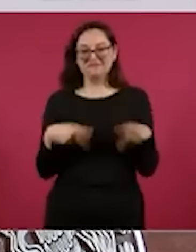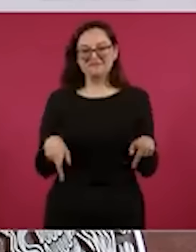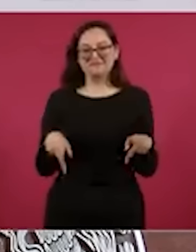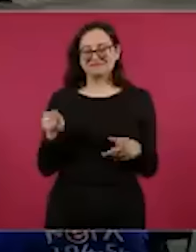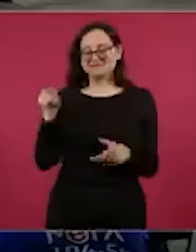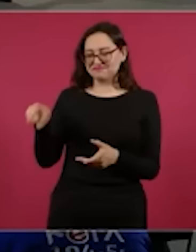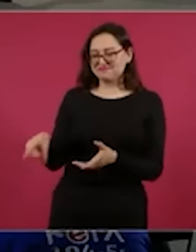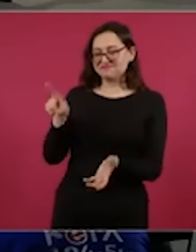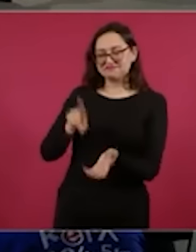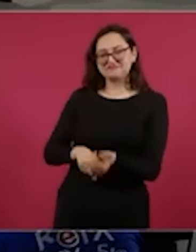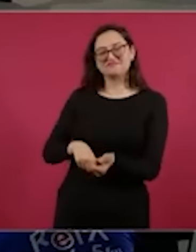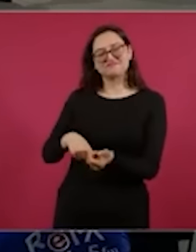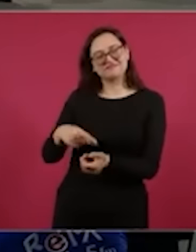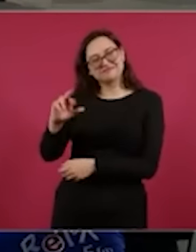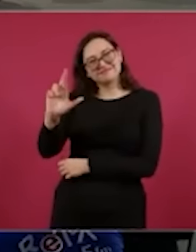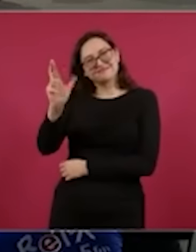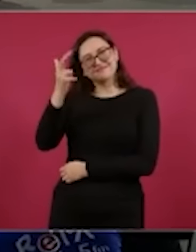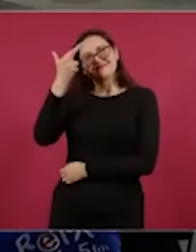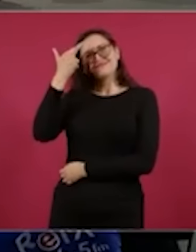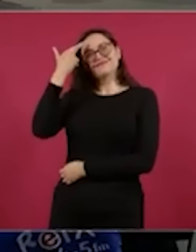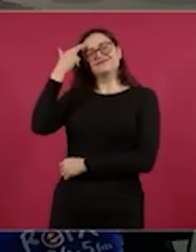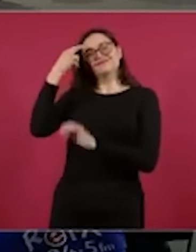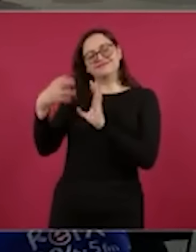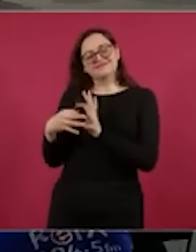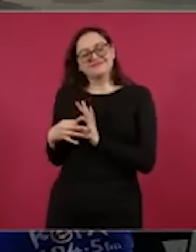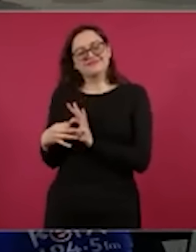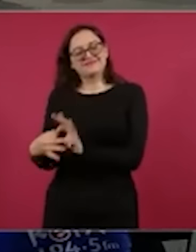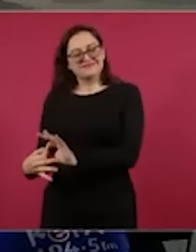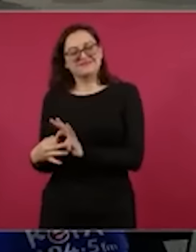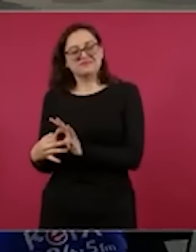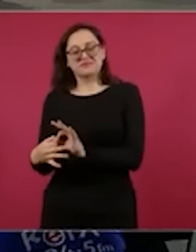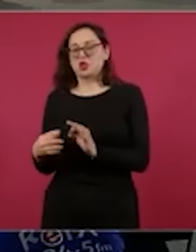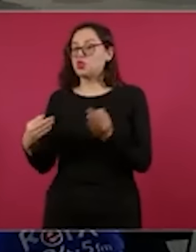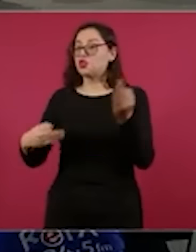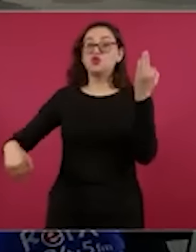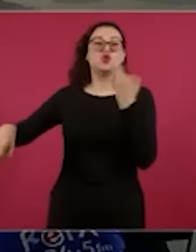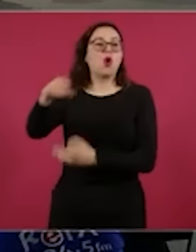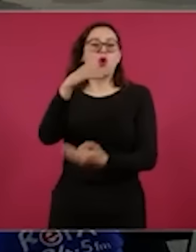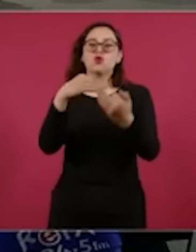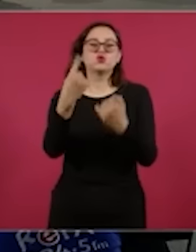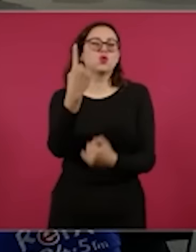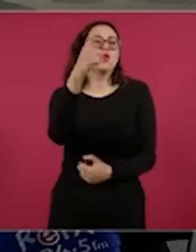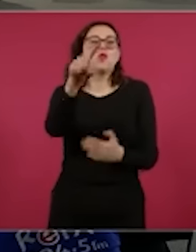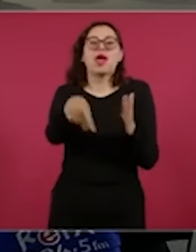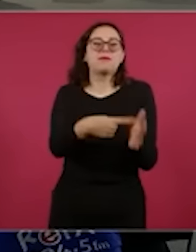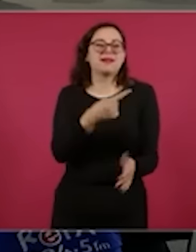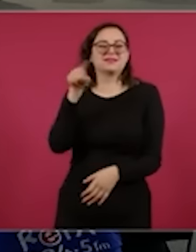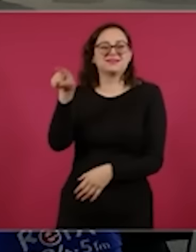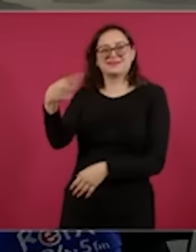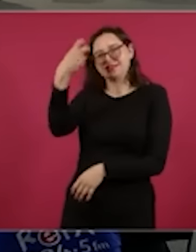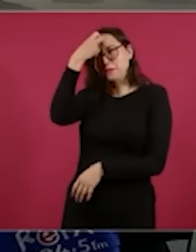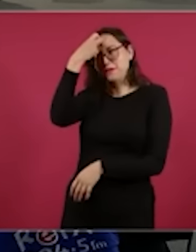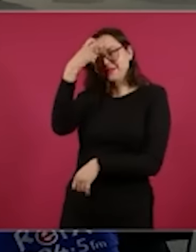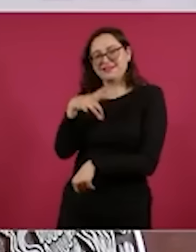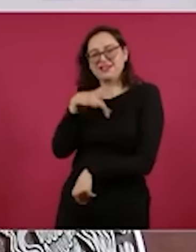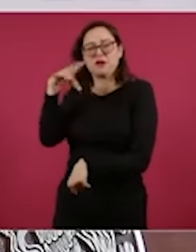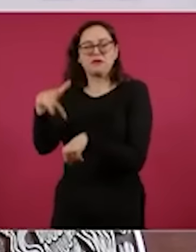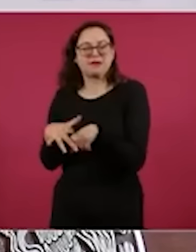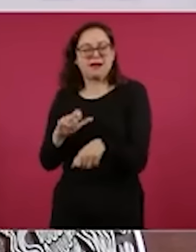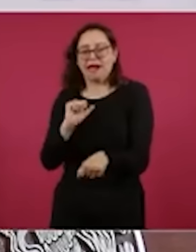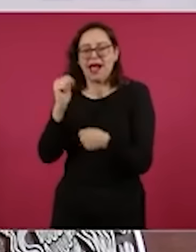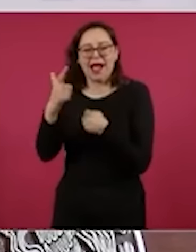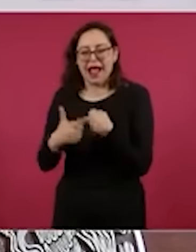historia en Chapultepec, pero este Chapultepec estaba fragmentado. Entonces, el presidente nos